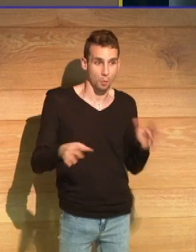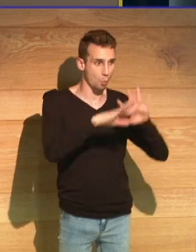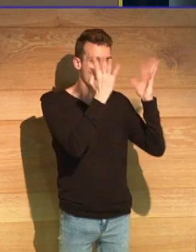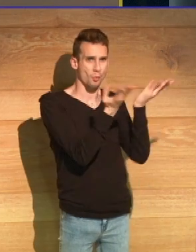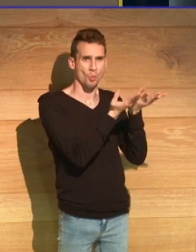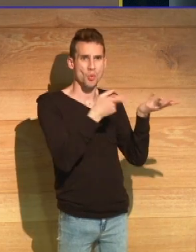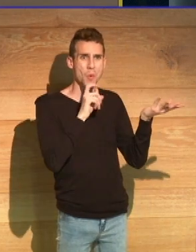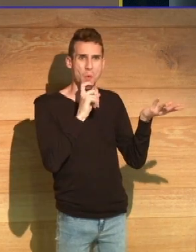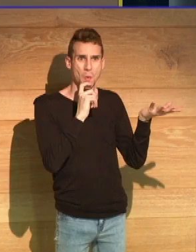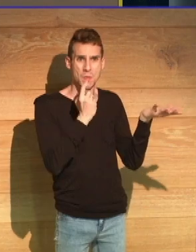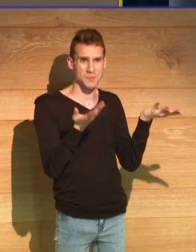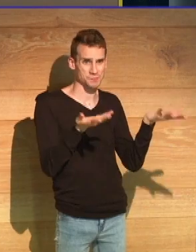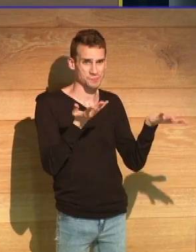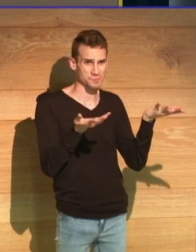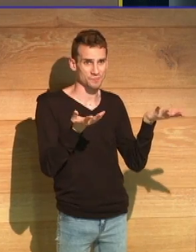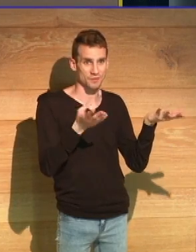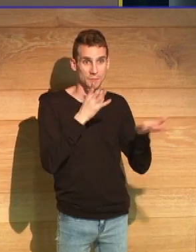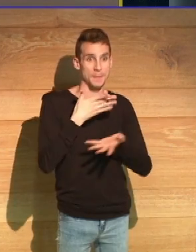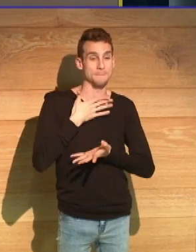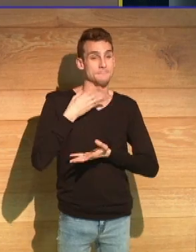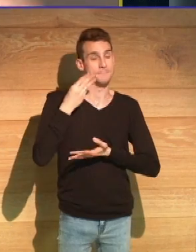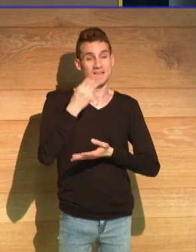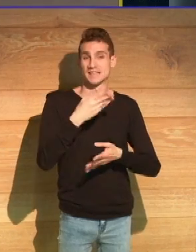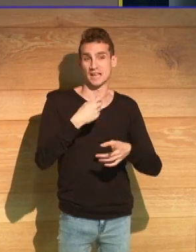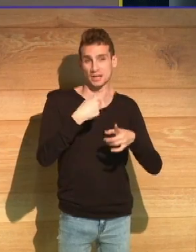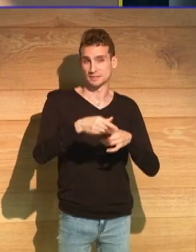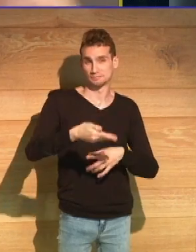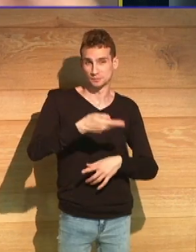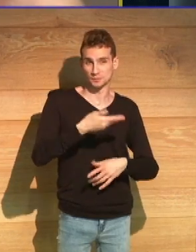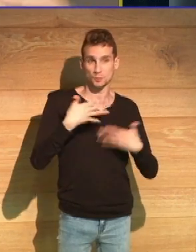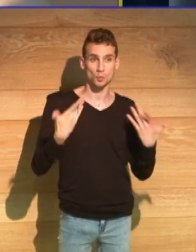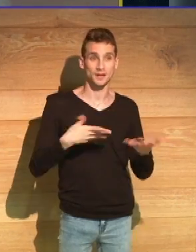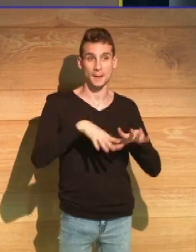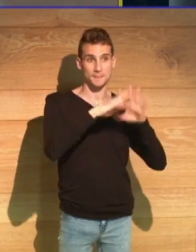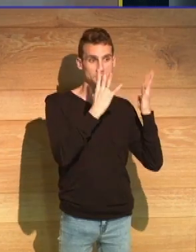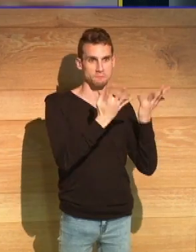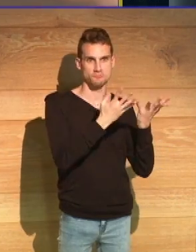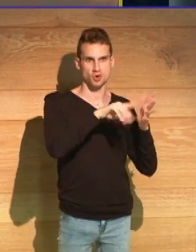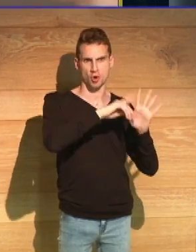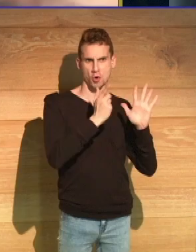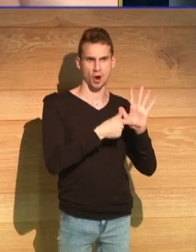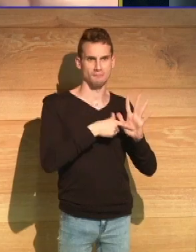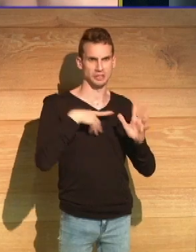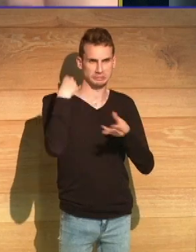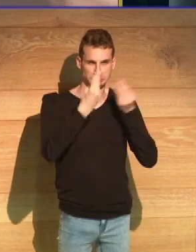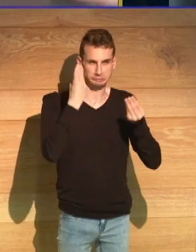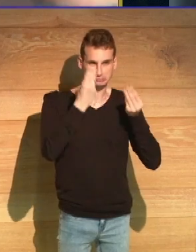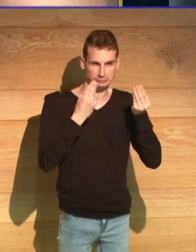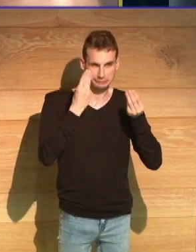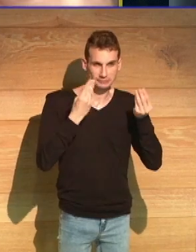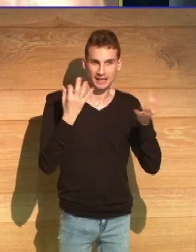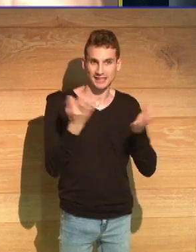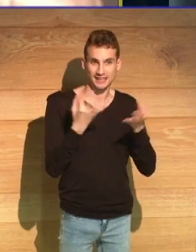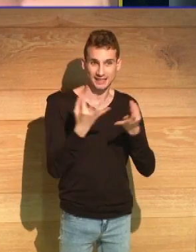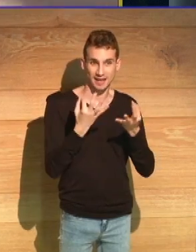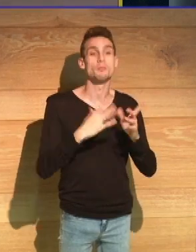porque solamente yo creo que la cosa importante es que todo el mundo ya estamos pensando más